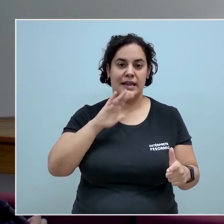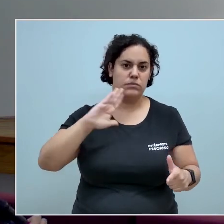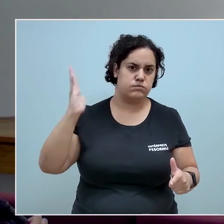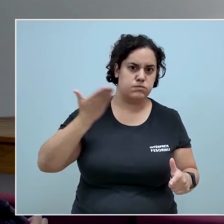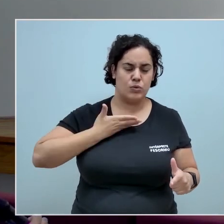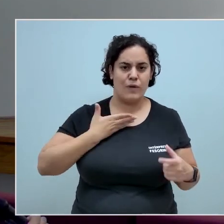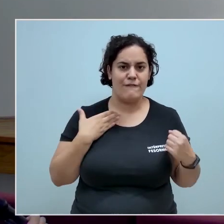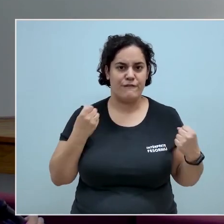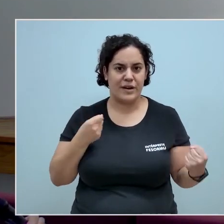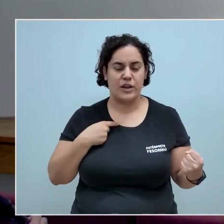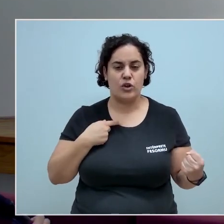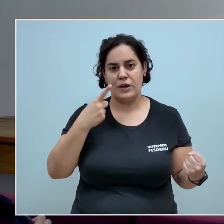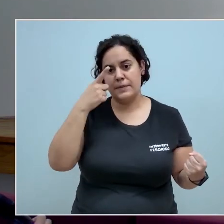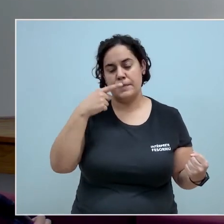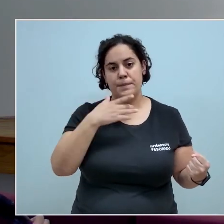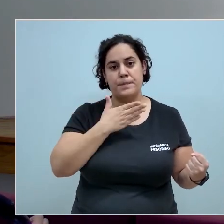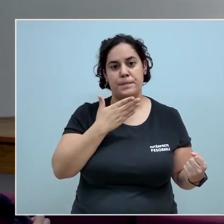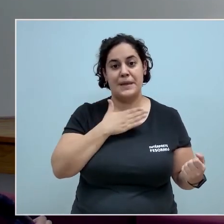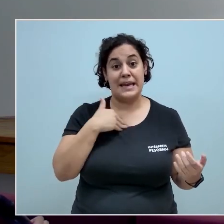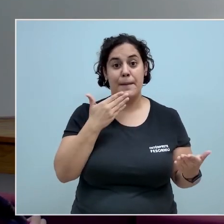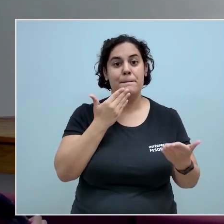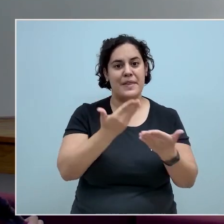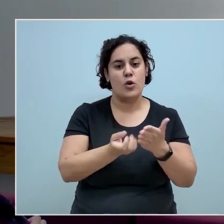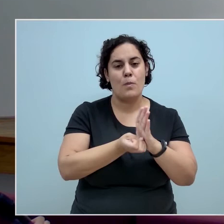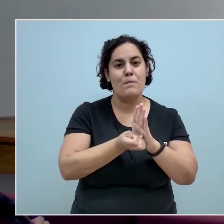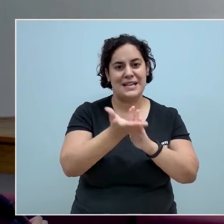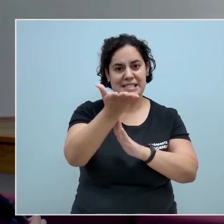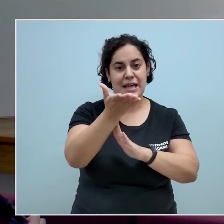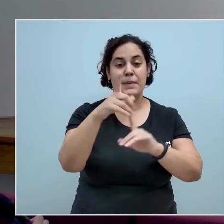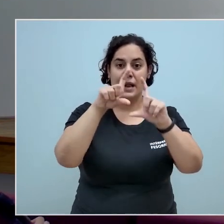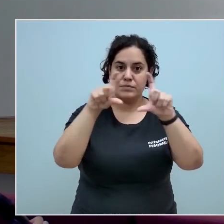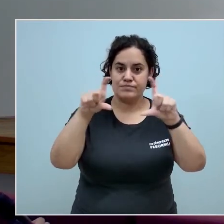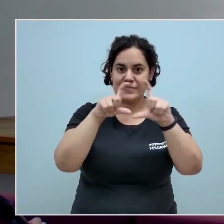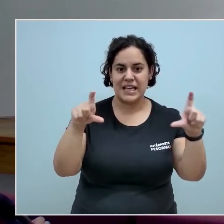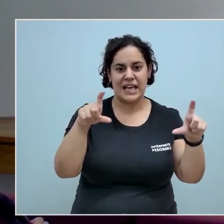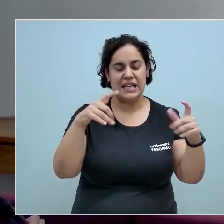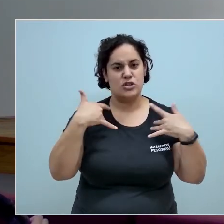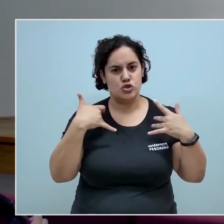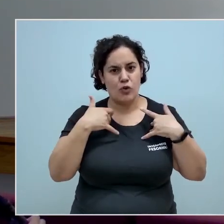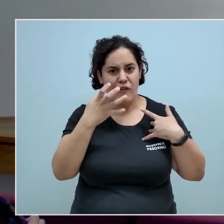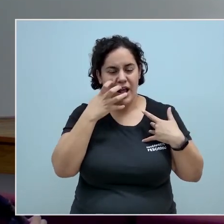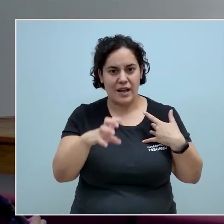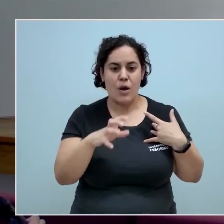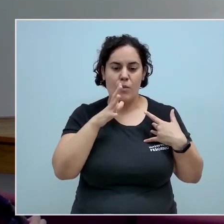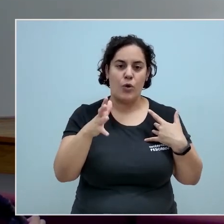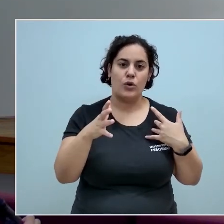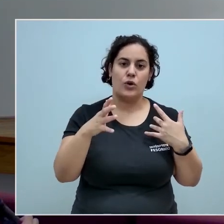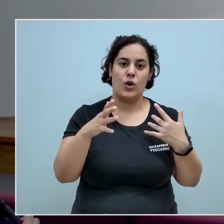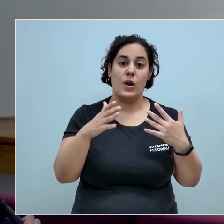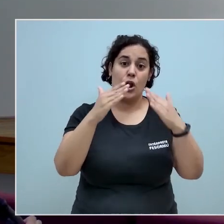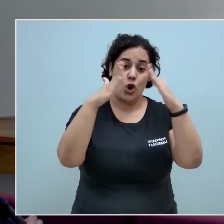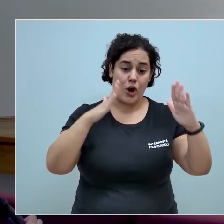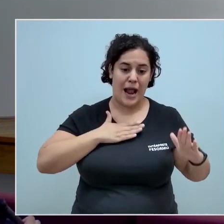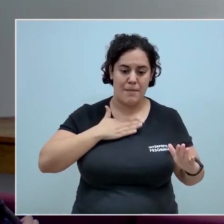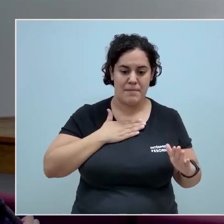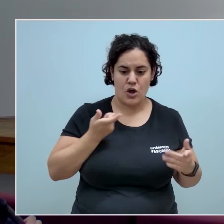extremas. Yo quería pedirle un mensaje para esos empresarios que están quejosos por la situación y por el cierre de